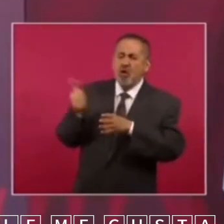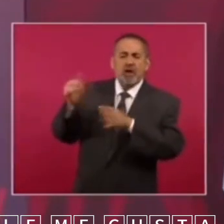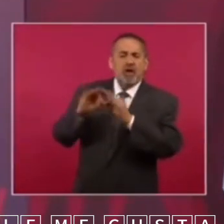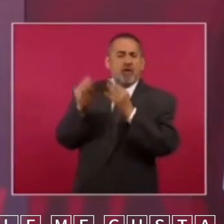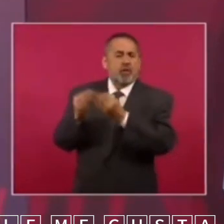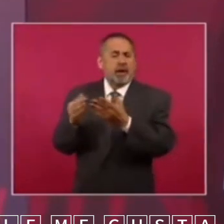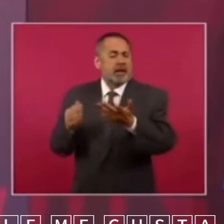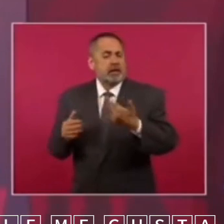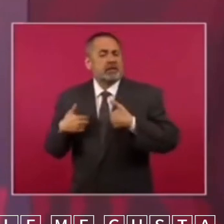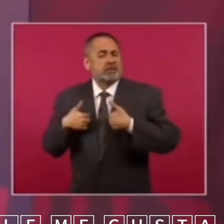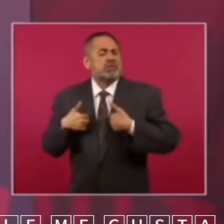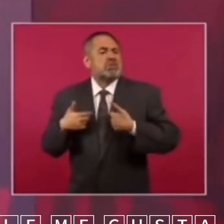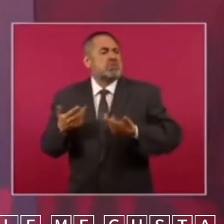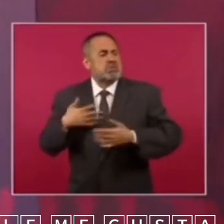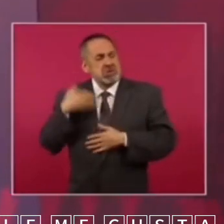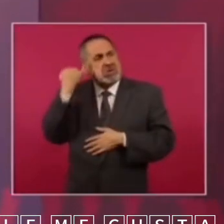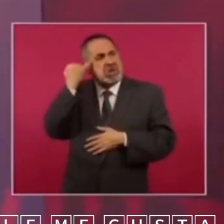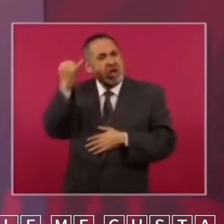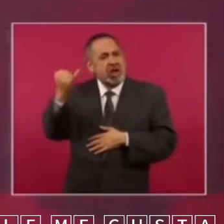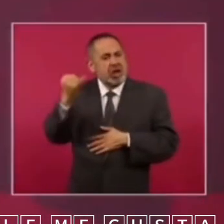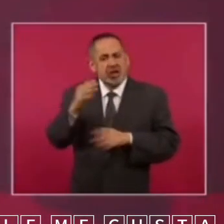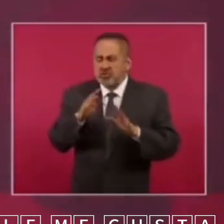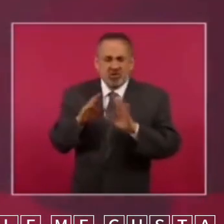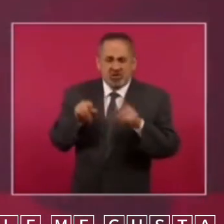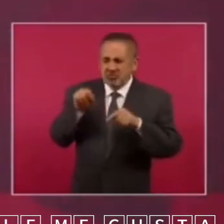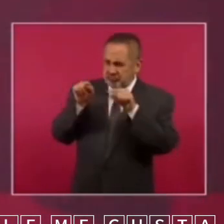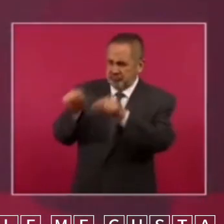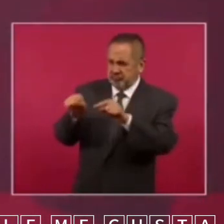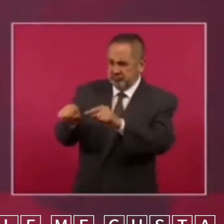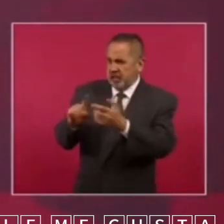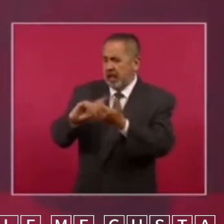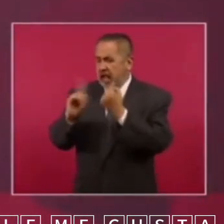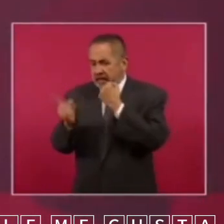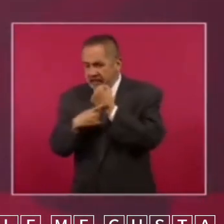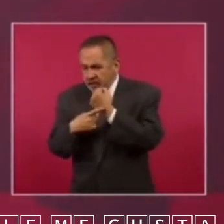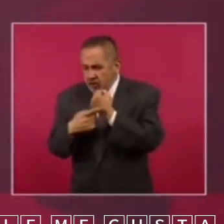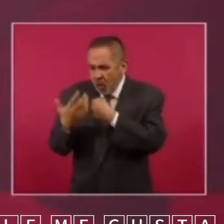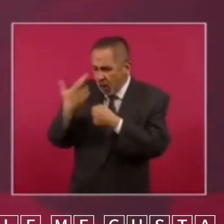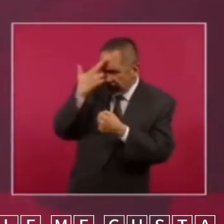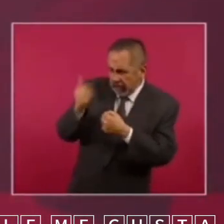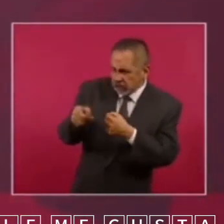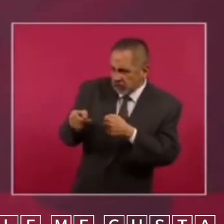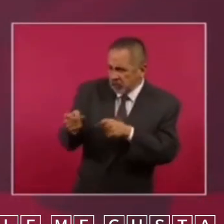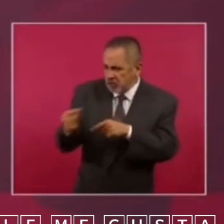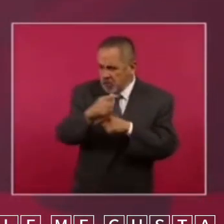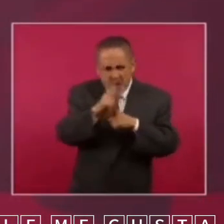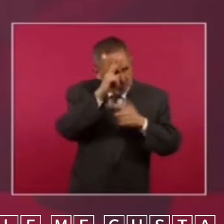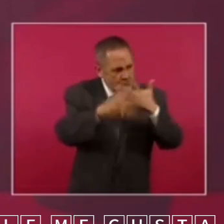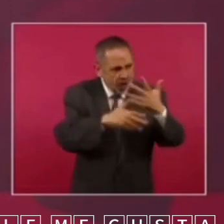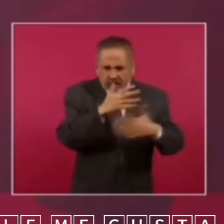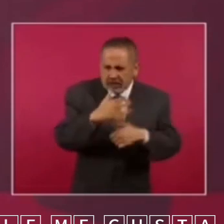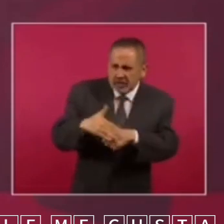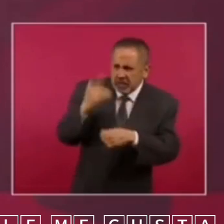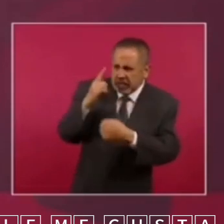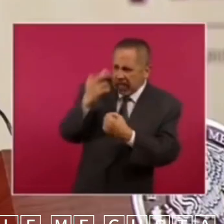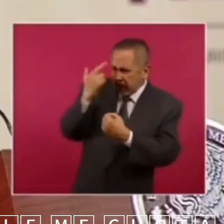Nosotros lo que sostenemos es que hay que atender las causas que originan la violencia,